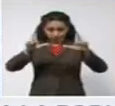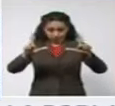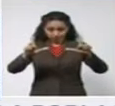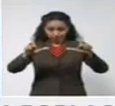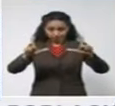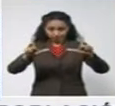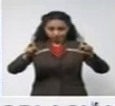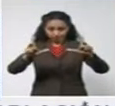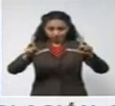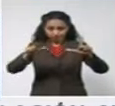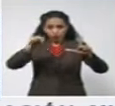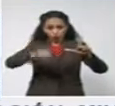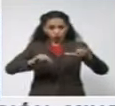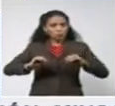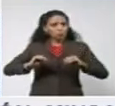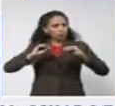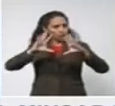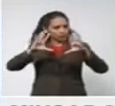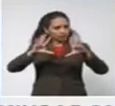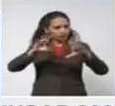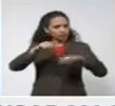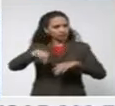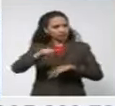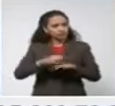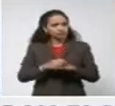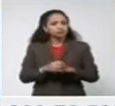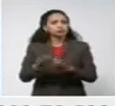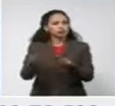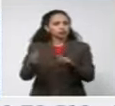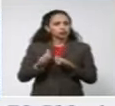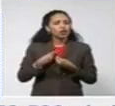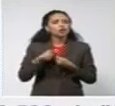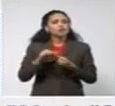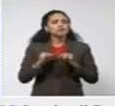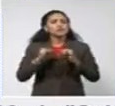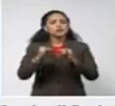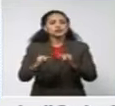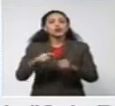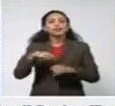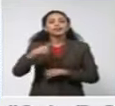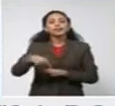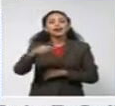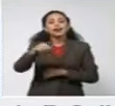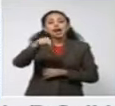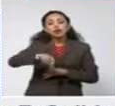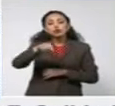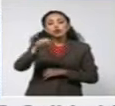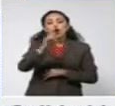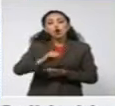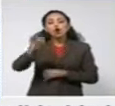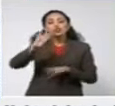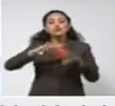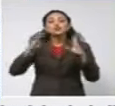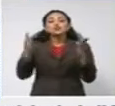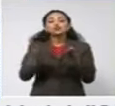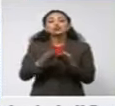obtuvimos hoy en la mañana de la información diaria que actualiza la Organización Mundial de la